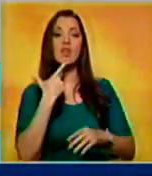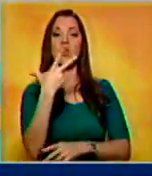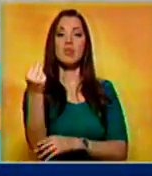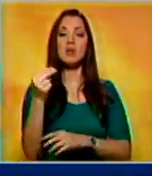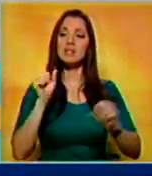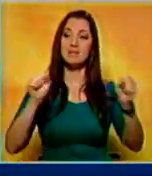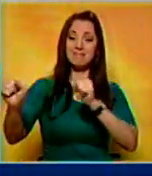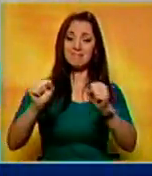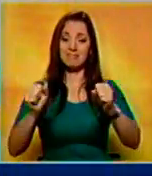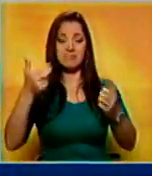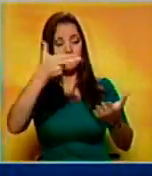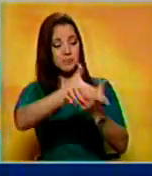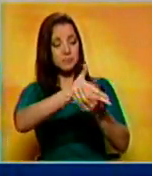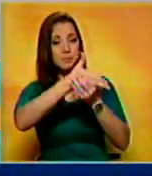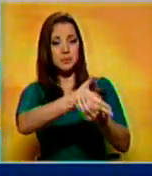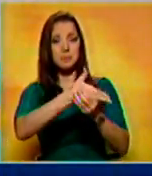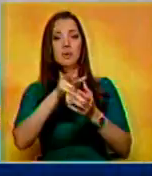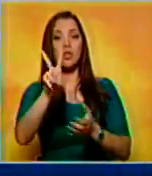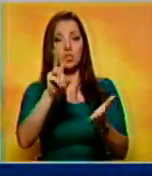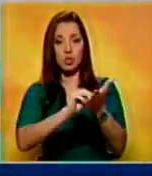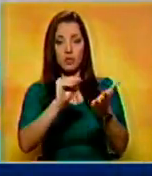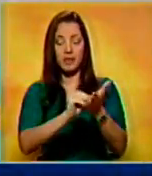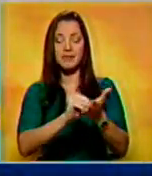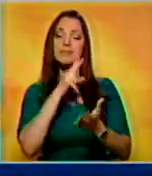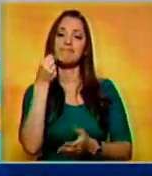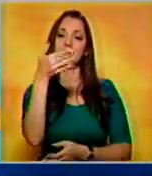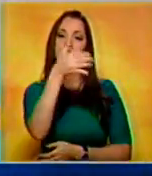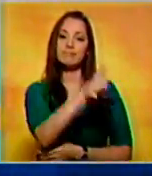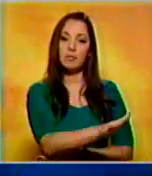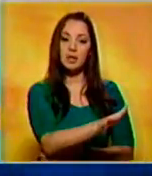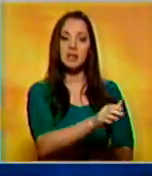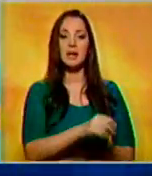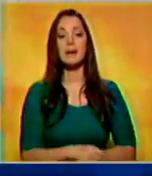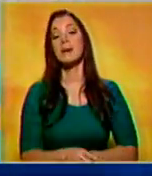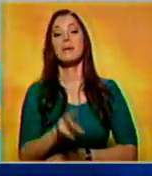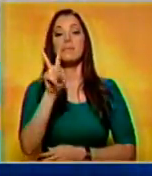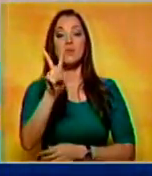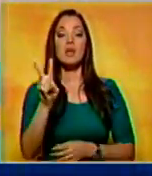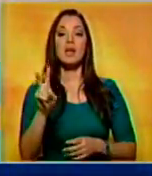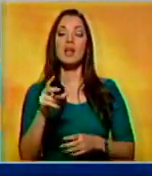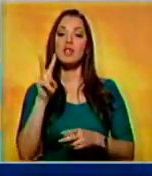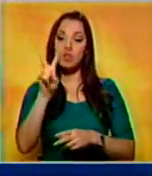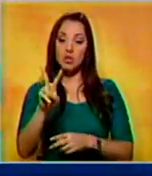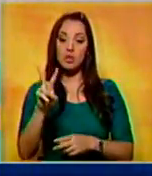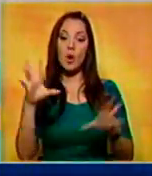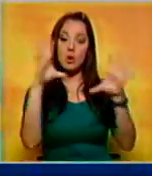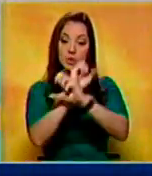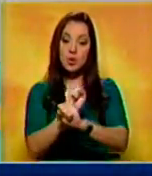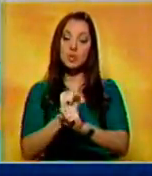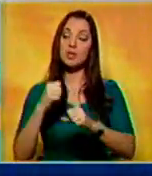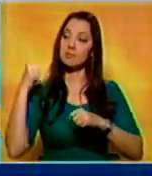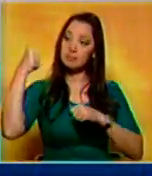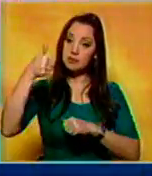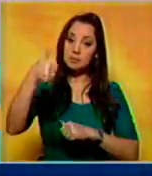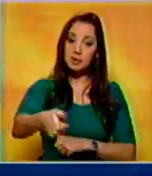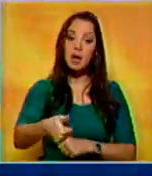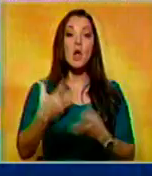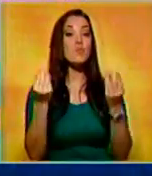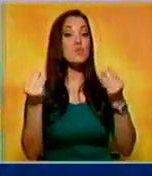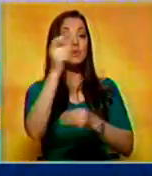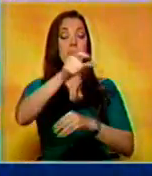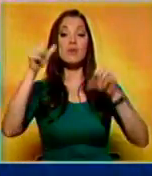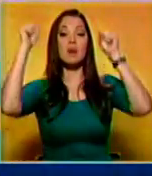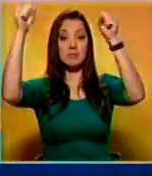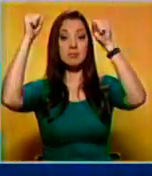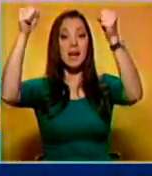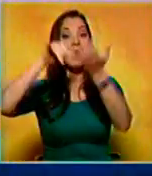forcejeo y le dispararon dos veces, causando su muerte. Por segunda noche consecutiva, miles de manifestantes se concentraron en Nueva York